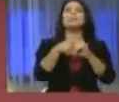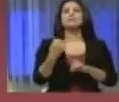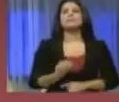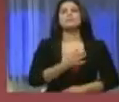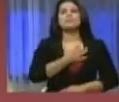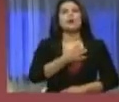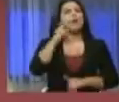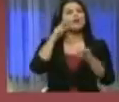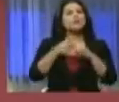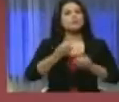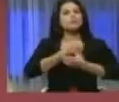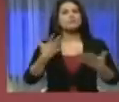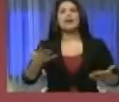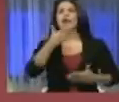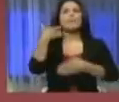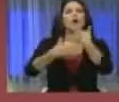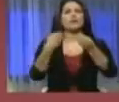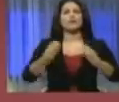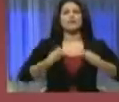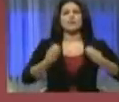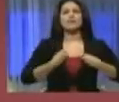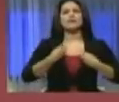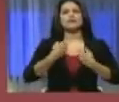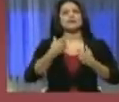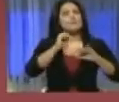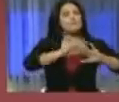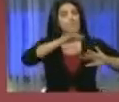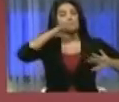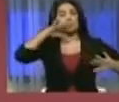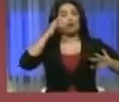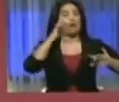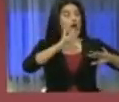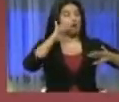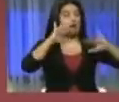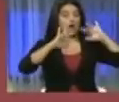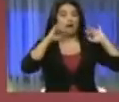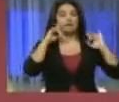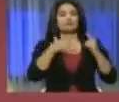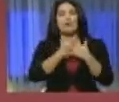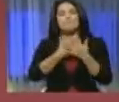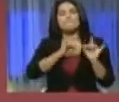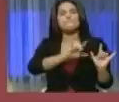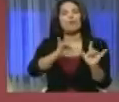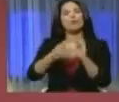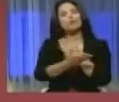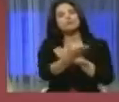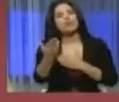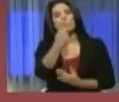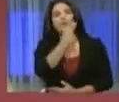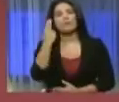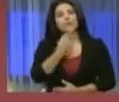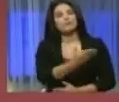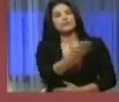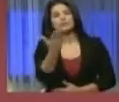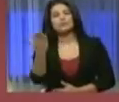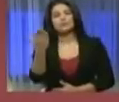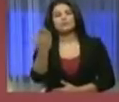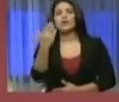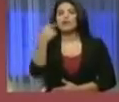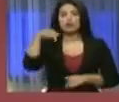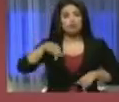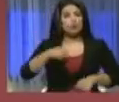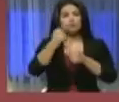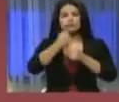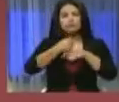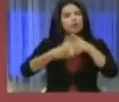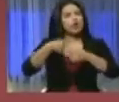los días, de nuestra vida, de nuestro brillo, de nuestro amor, de nuestro compromiso a ustedes, compatriotas. Porque lo que hacemos todos los